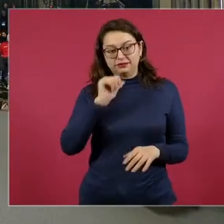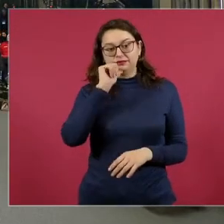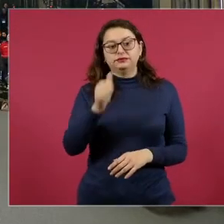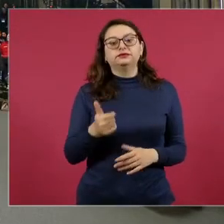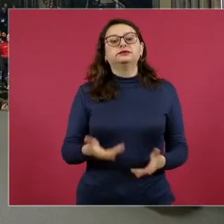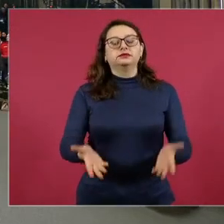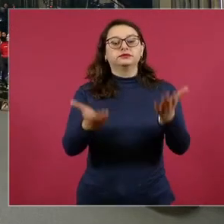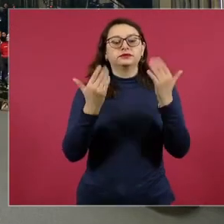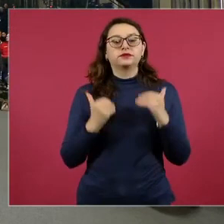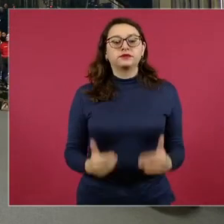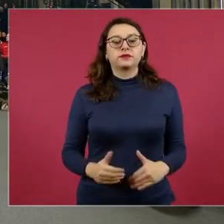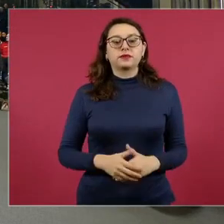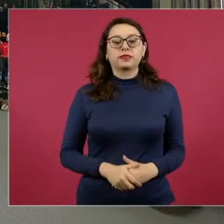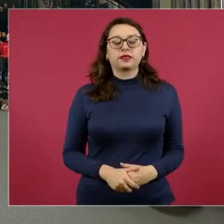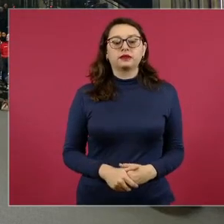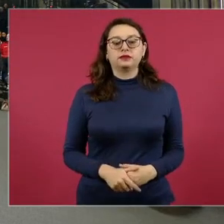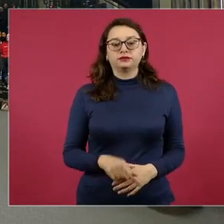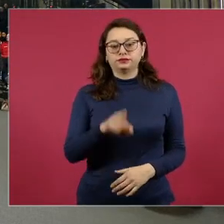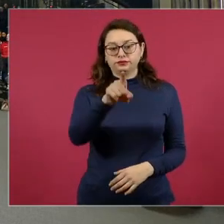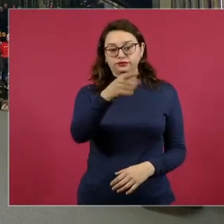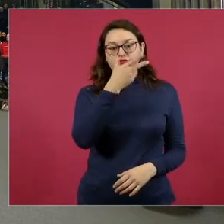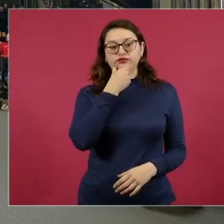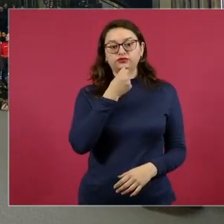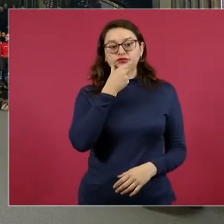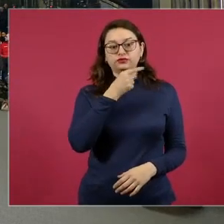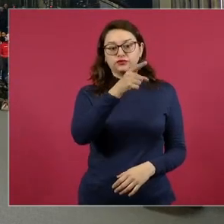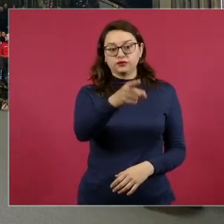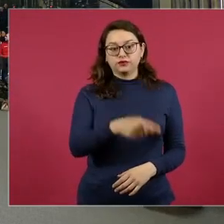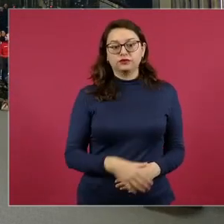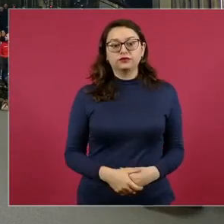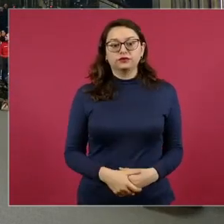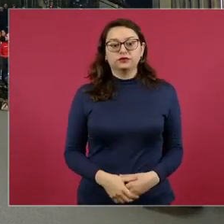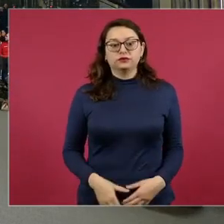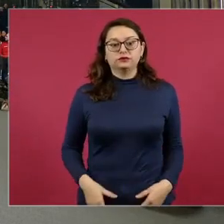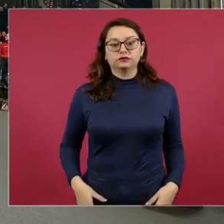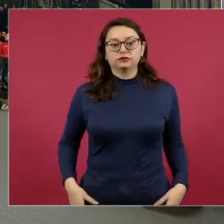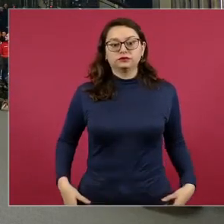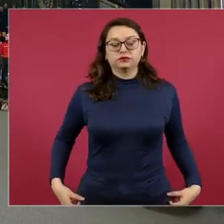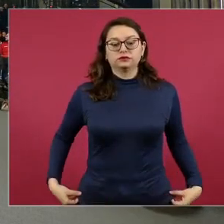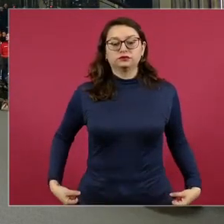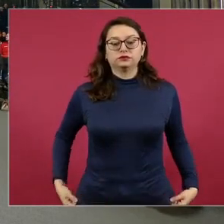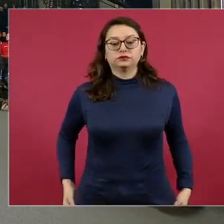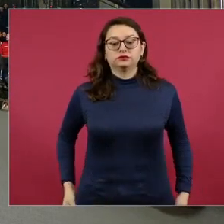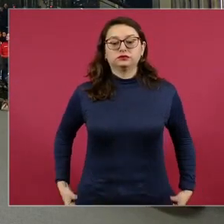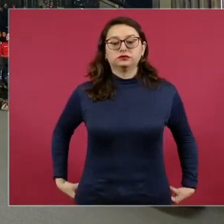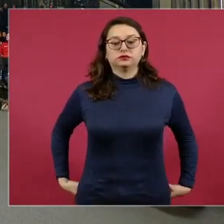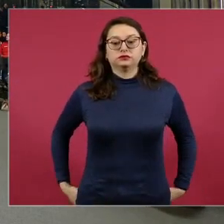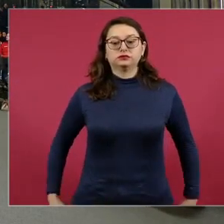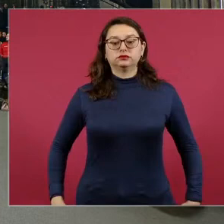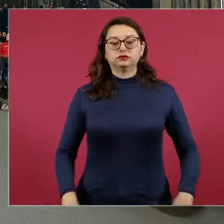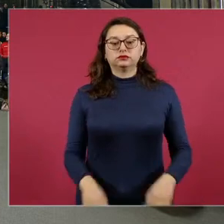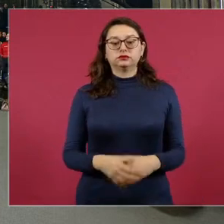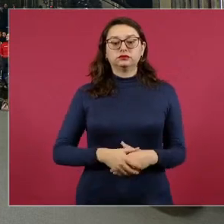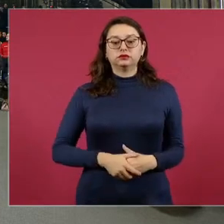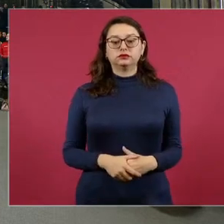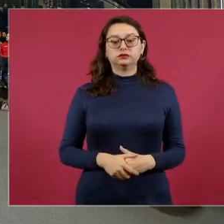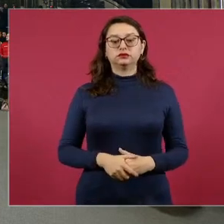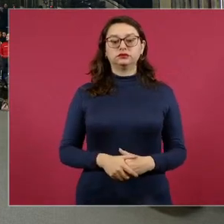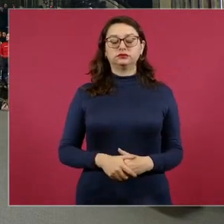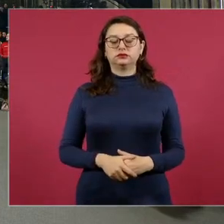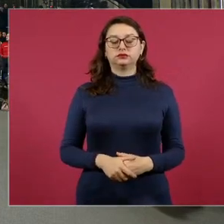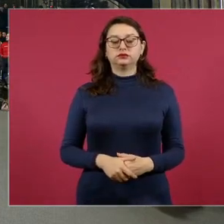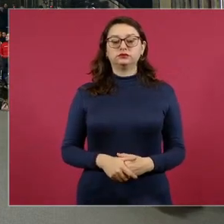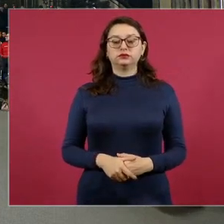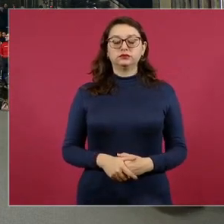Vámonos con el compañero porque quedamos en ver lo de los